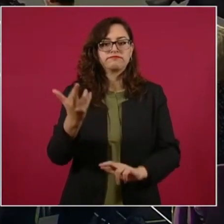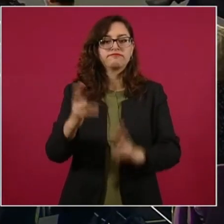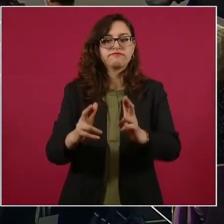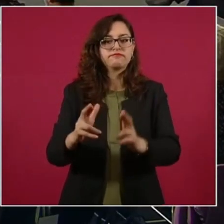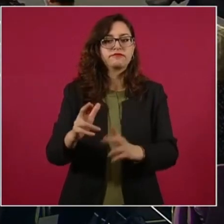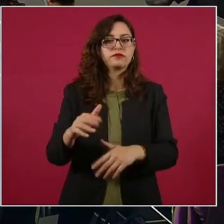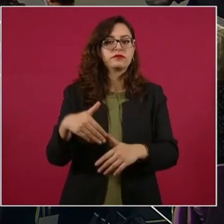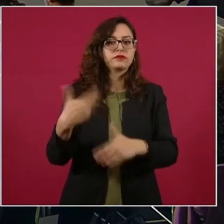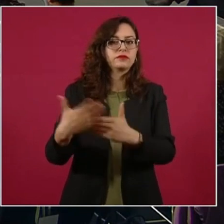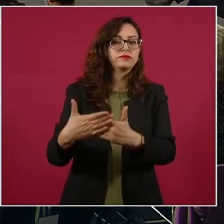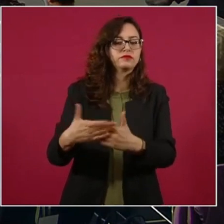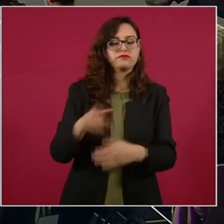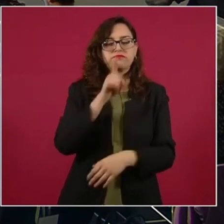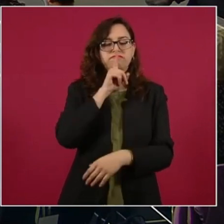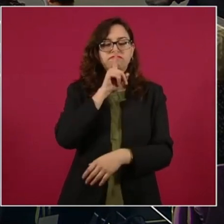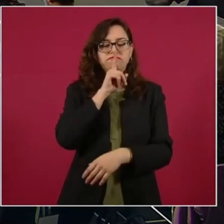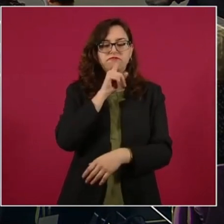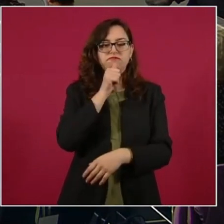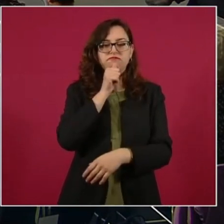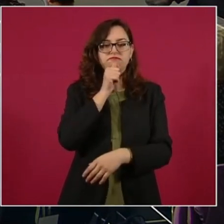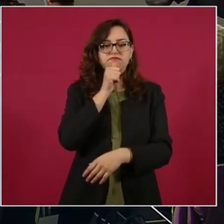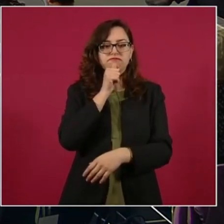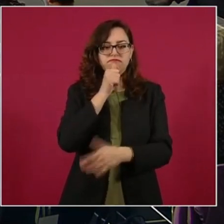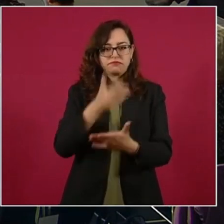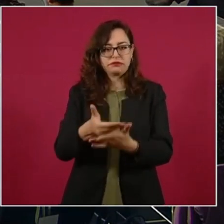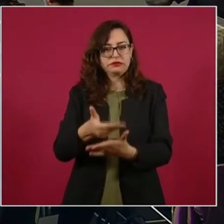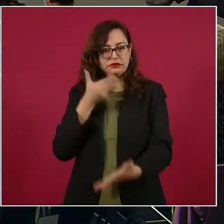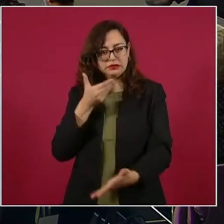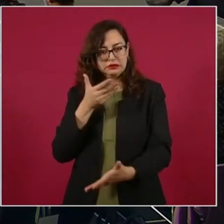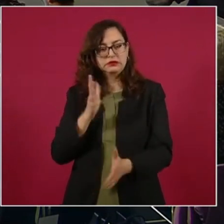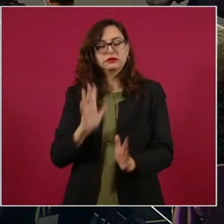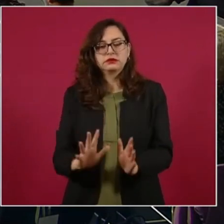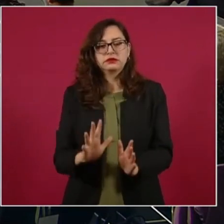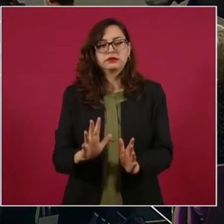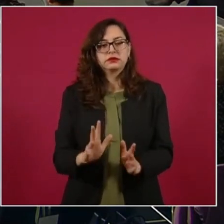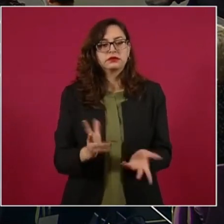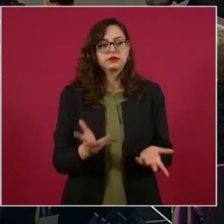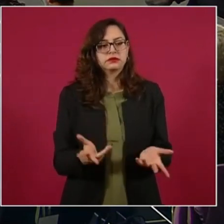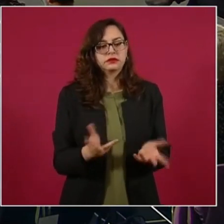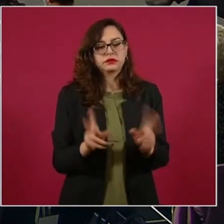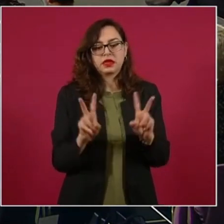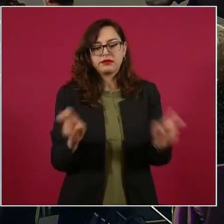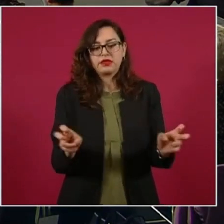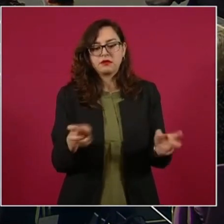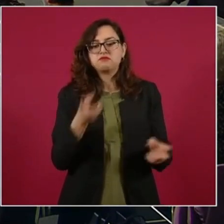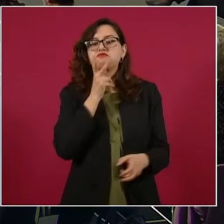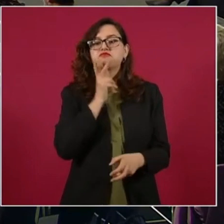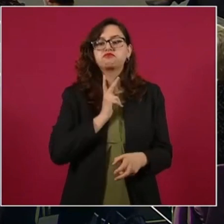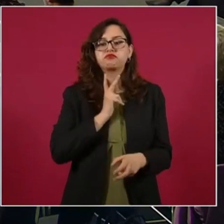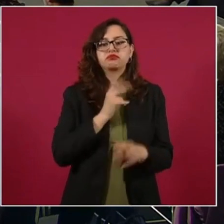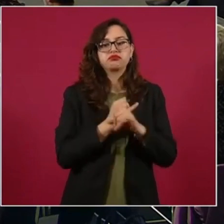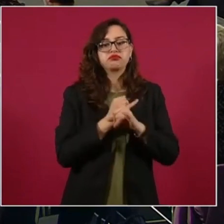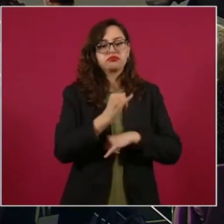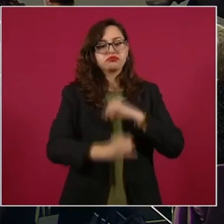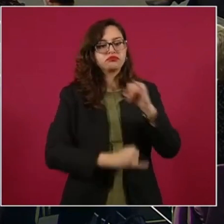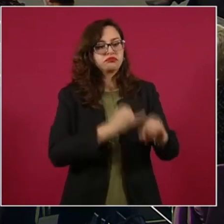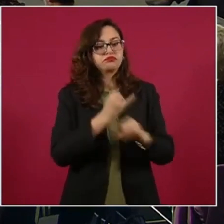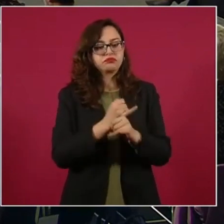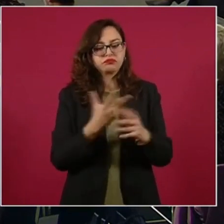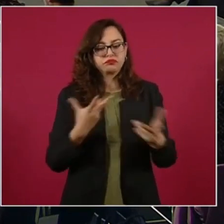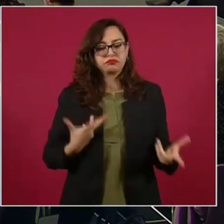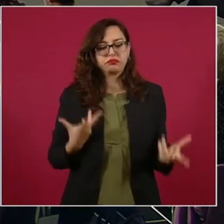Carranza. La propuesta consistía en internacionalizar el petróleo mexicano.